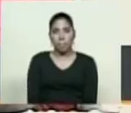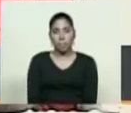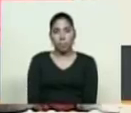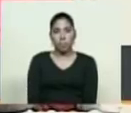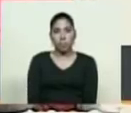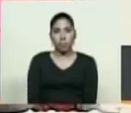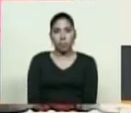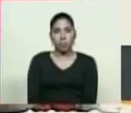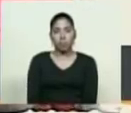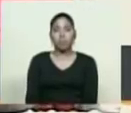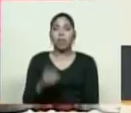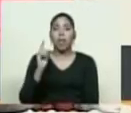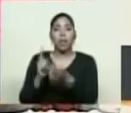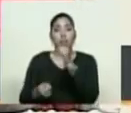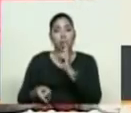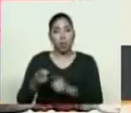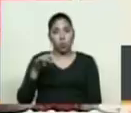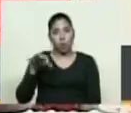En algunos estados,